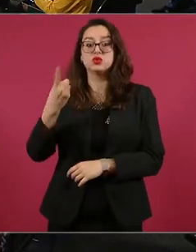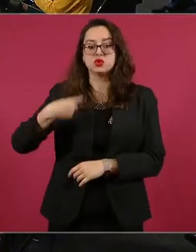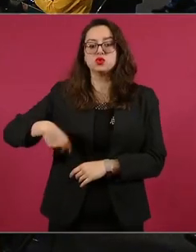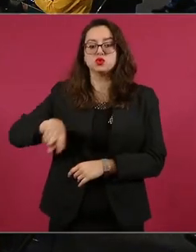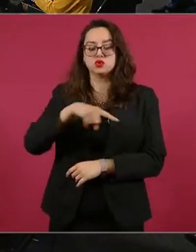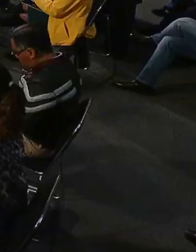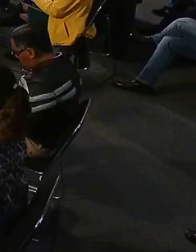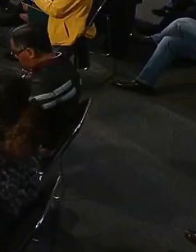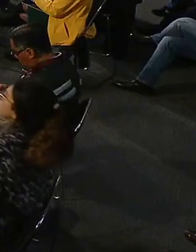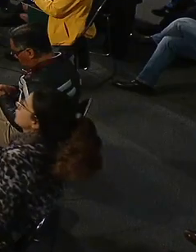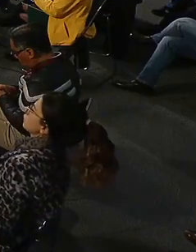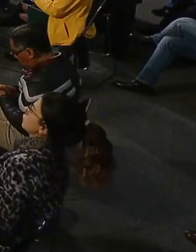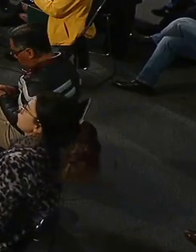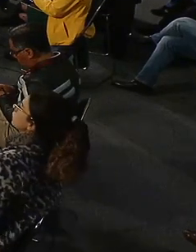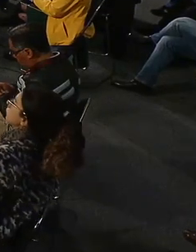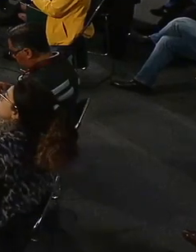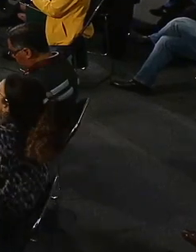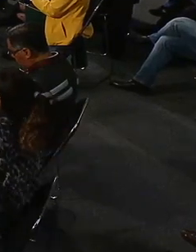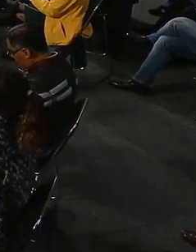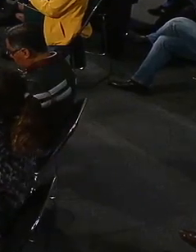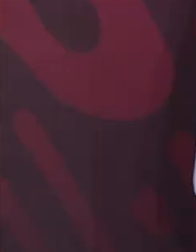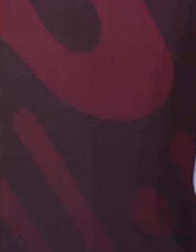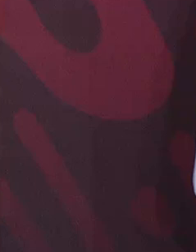transferirle fondos, porque al final de cuentas